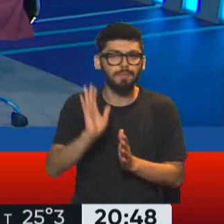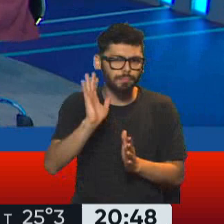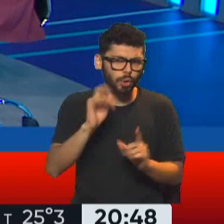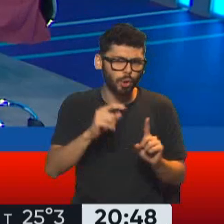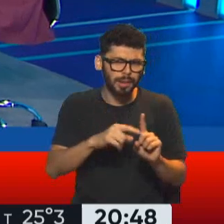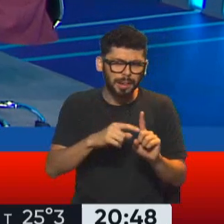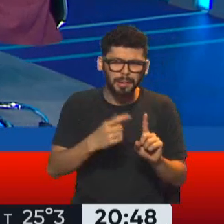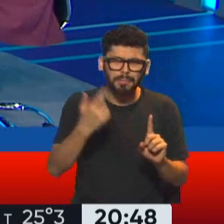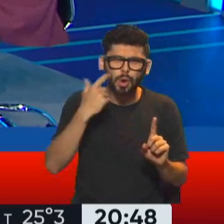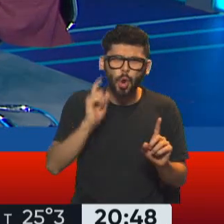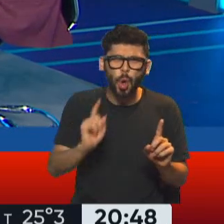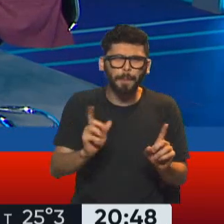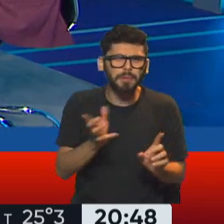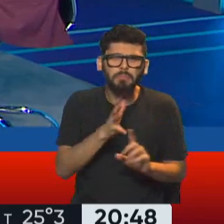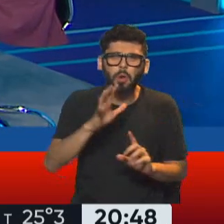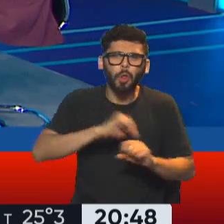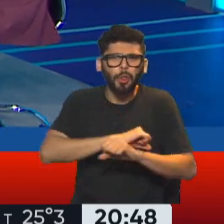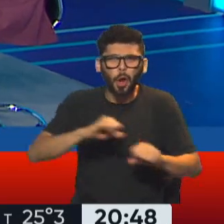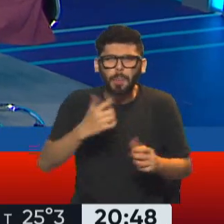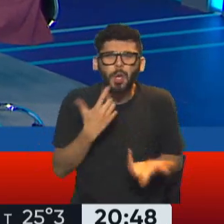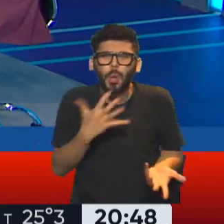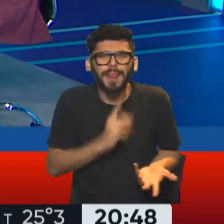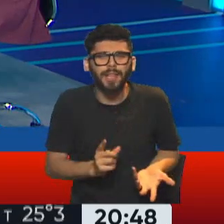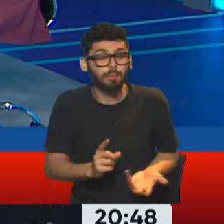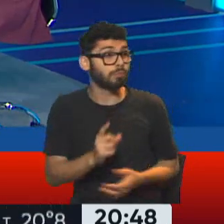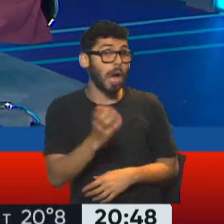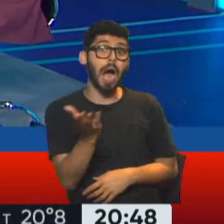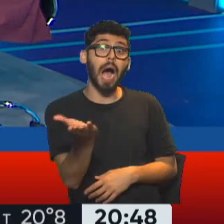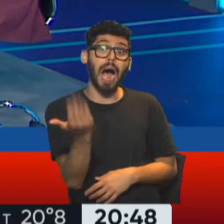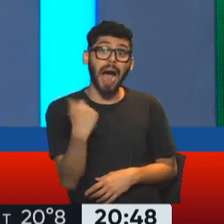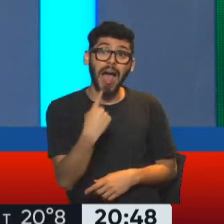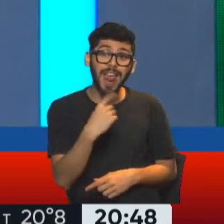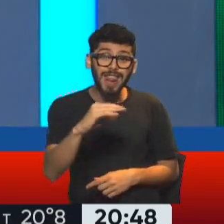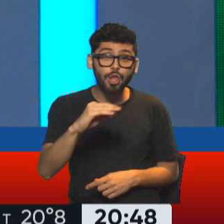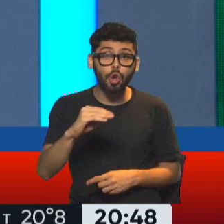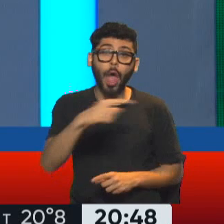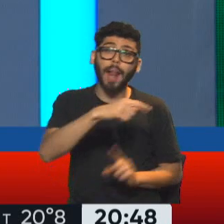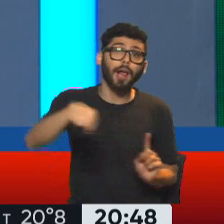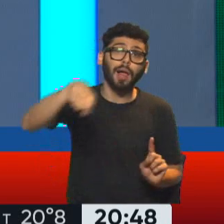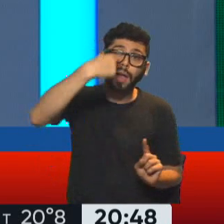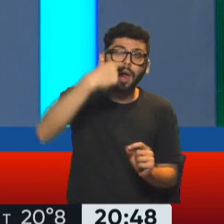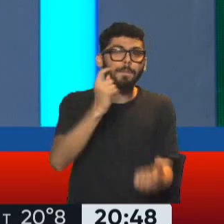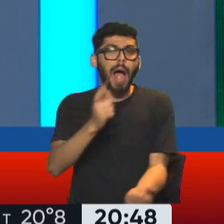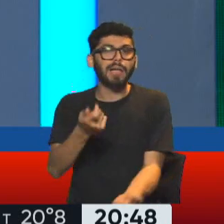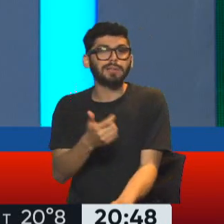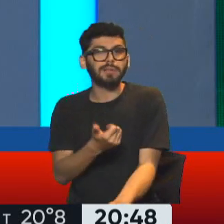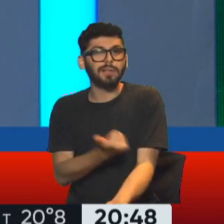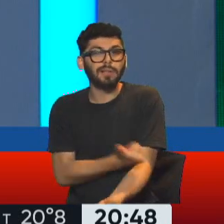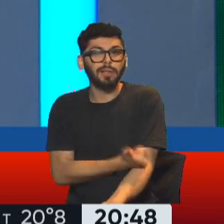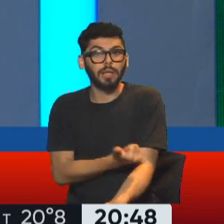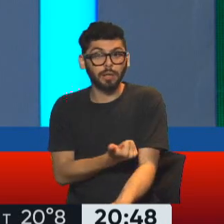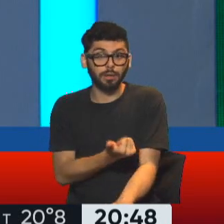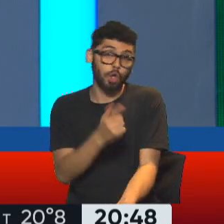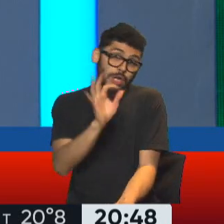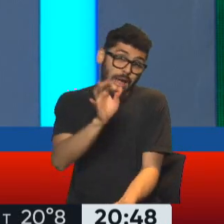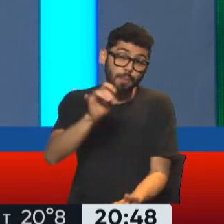pensó, se le ocurrió en el momento. ¿Por qué hace eso Mauricio Macri? Ayer dijo que consumía heroína y crack, cuando sabemos que la heroína y